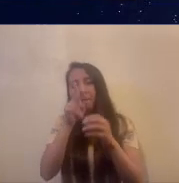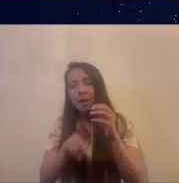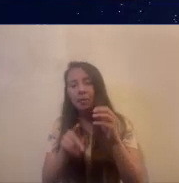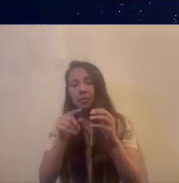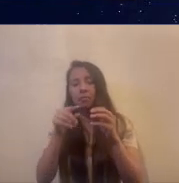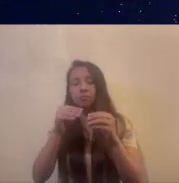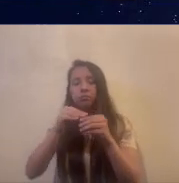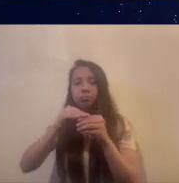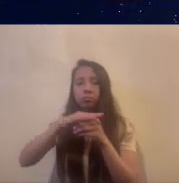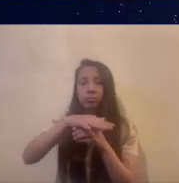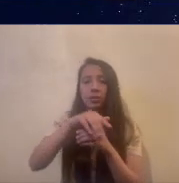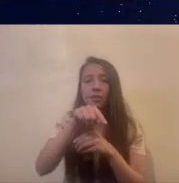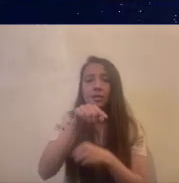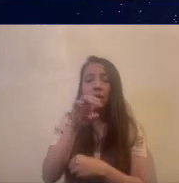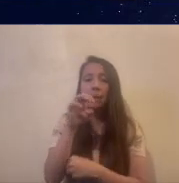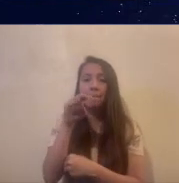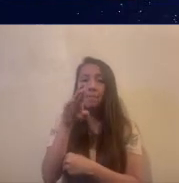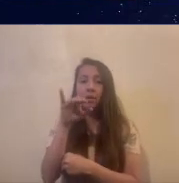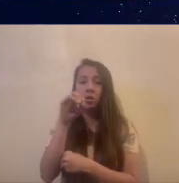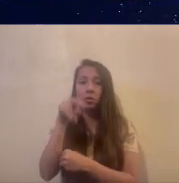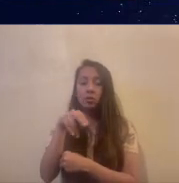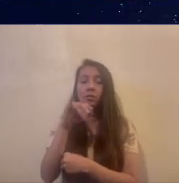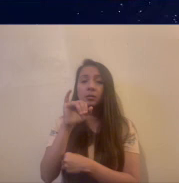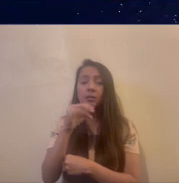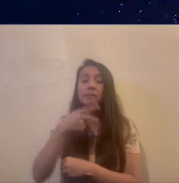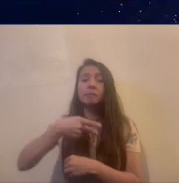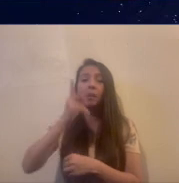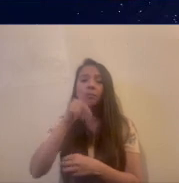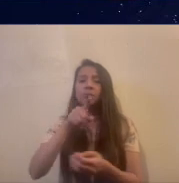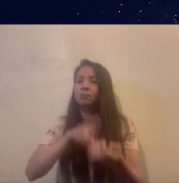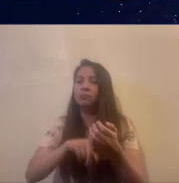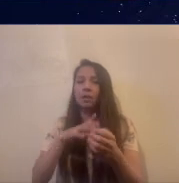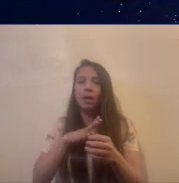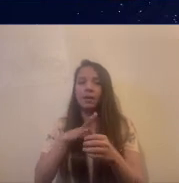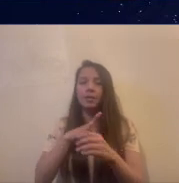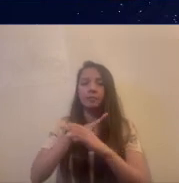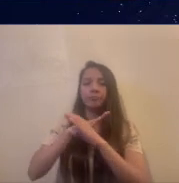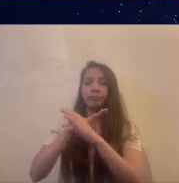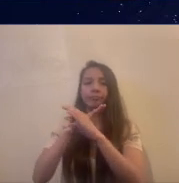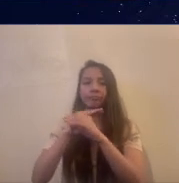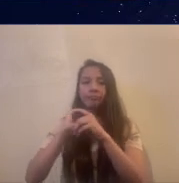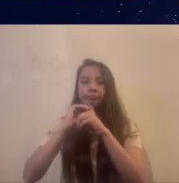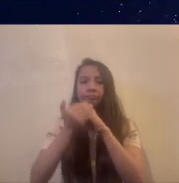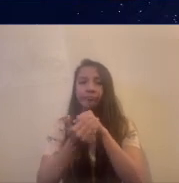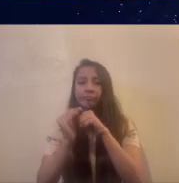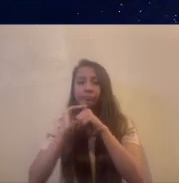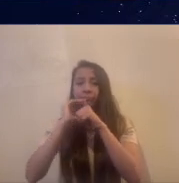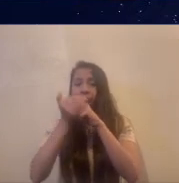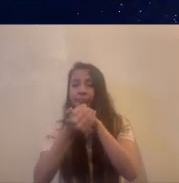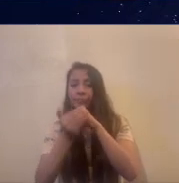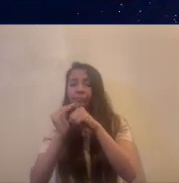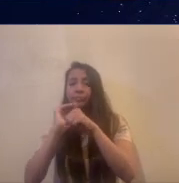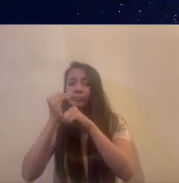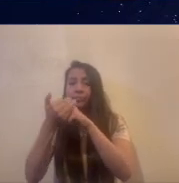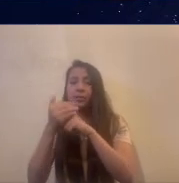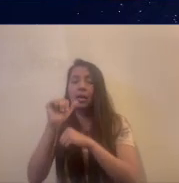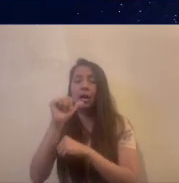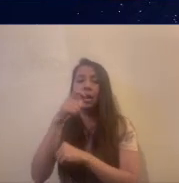parte al embrión, pero que a su vez este embrión es protegido por las capas externas